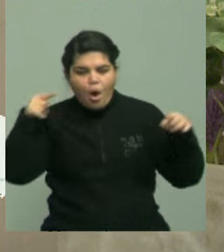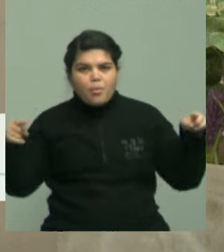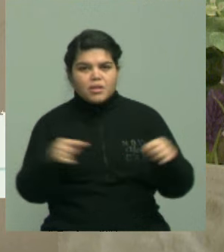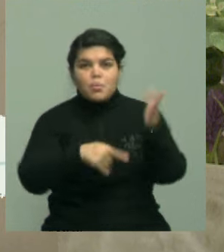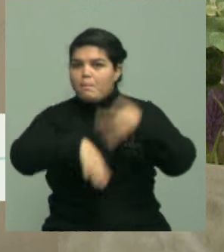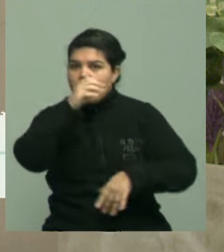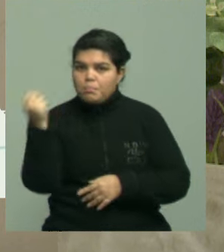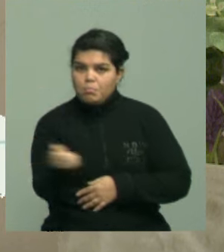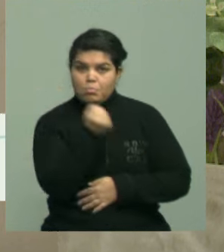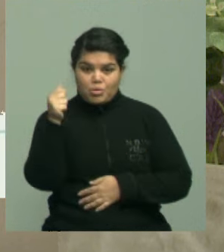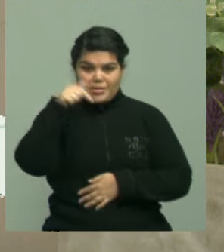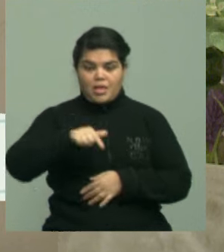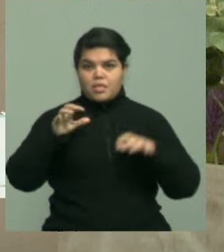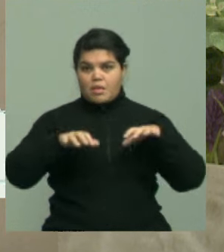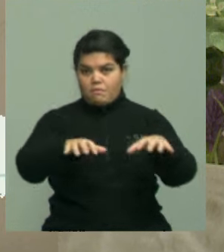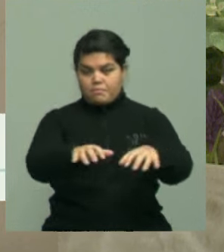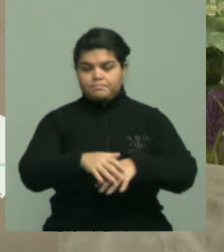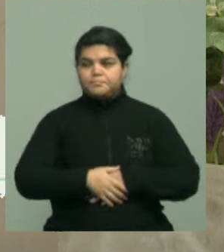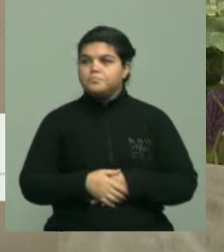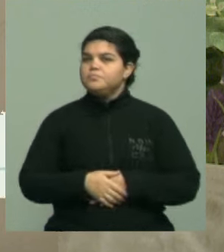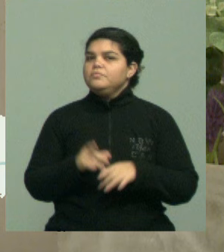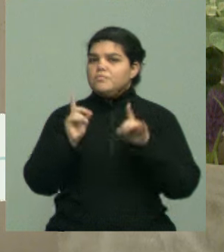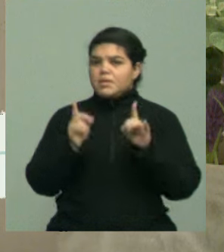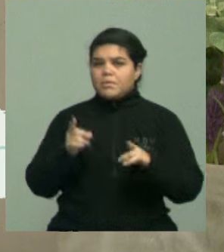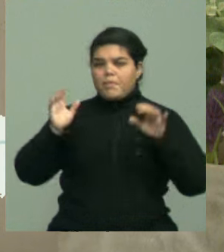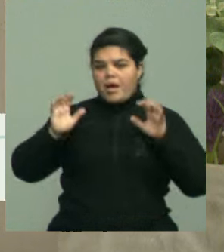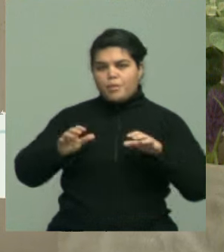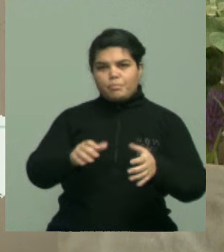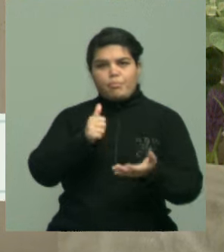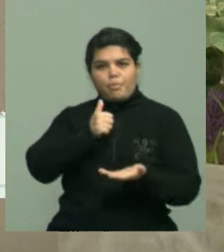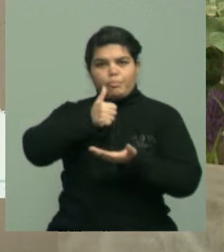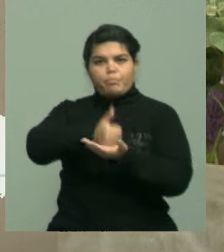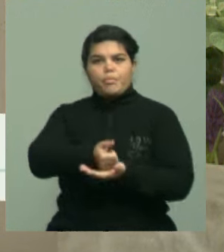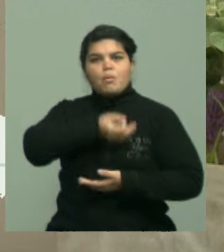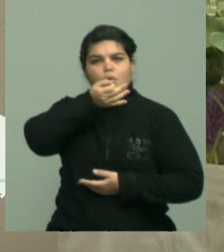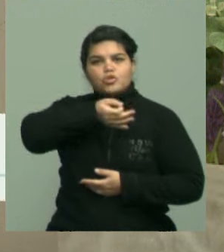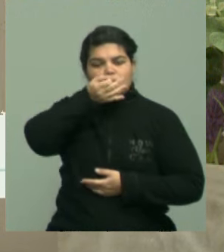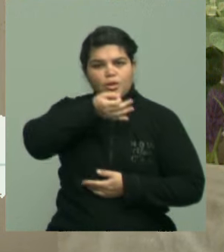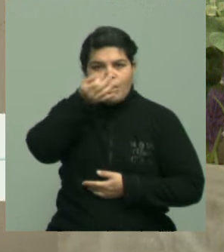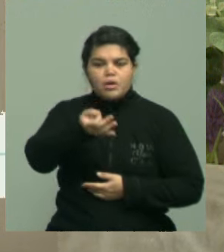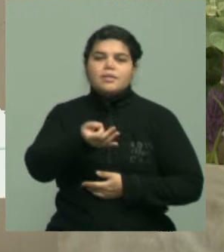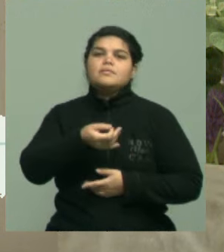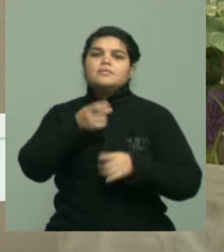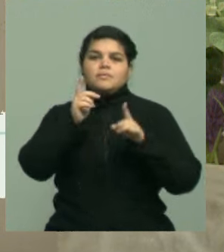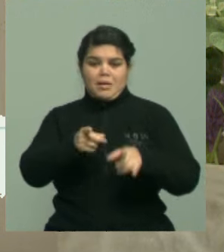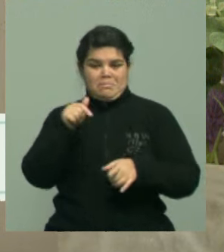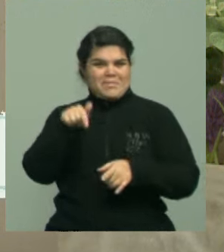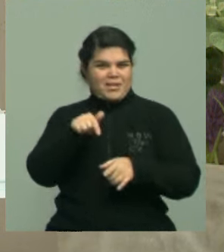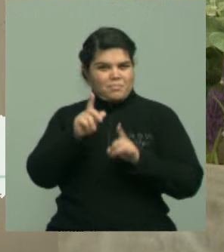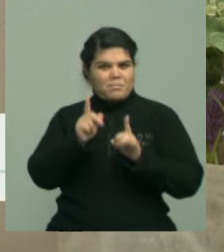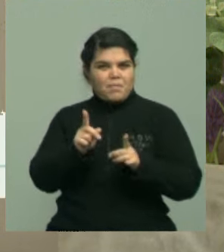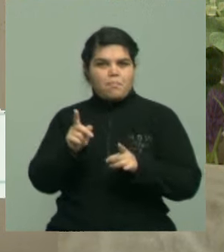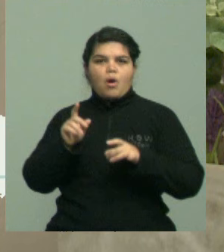gran cita para muchos, más allá de los expositores, de quienes van a ser parte de, en sí de la, esta Mendocán, de